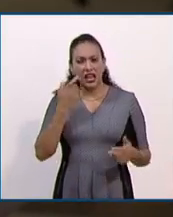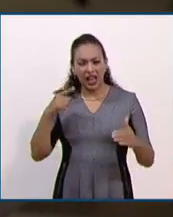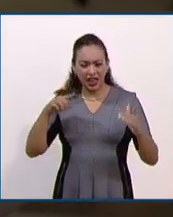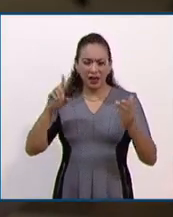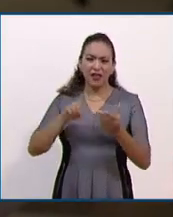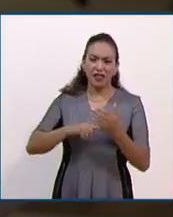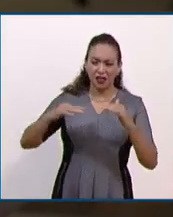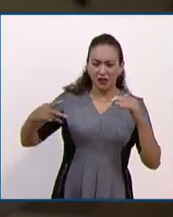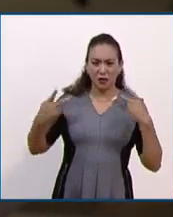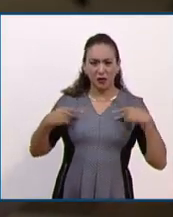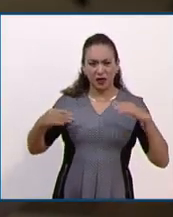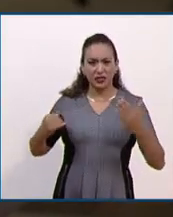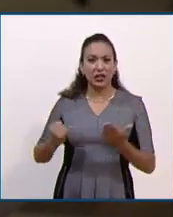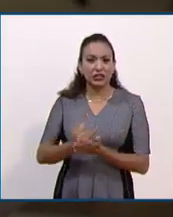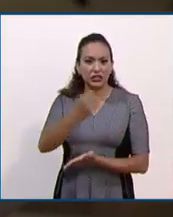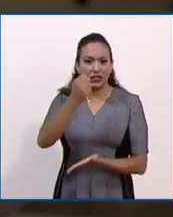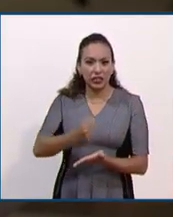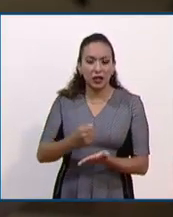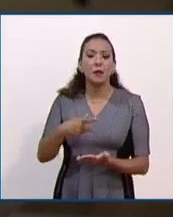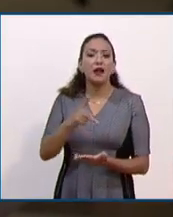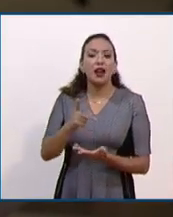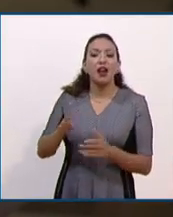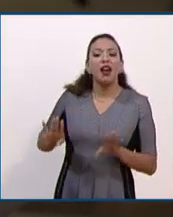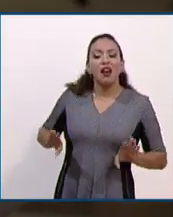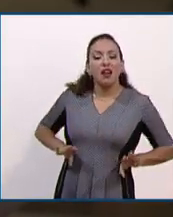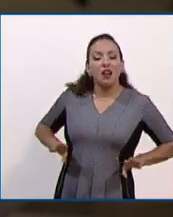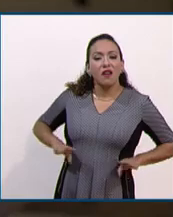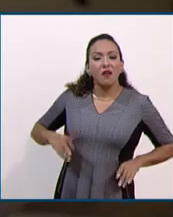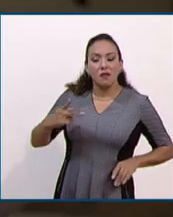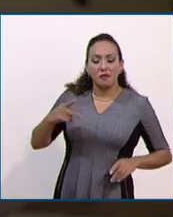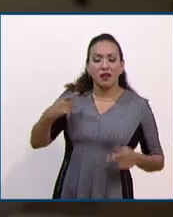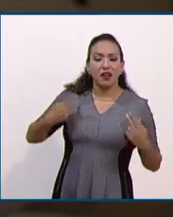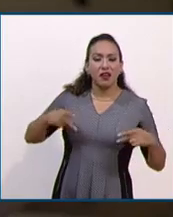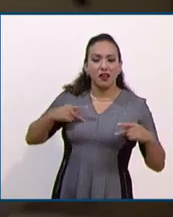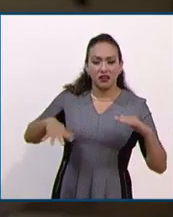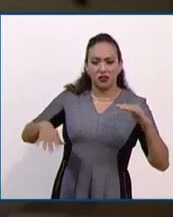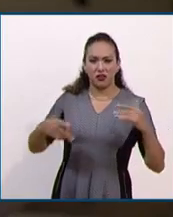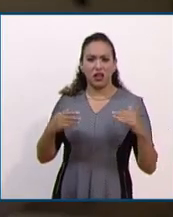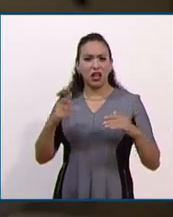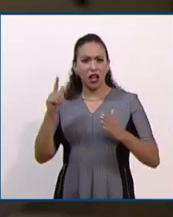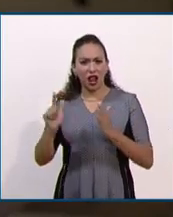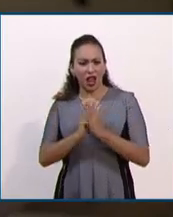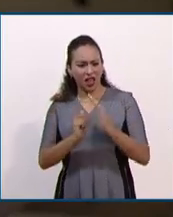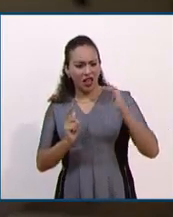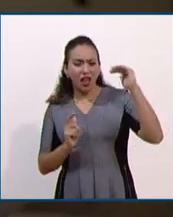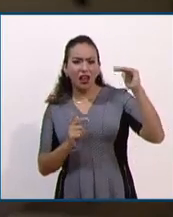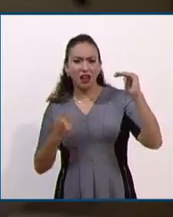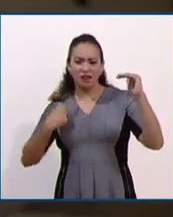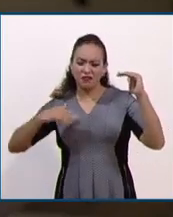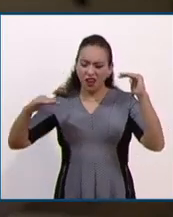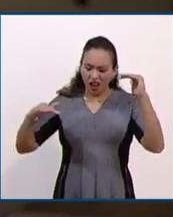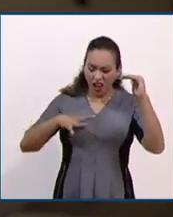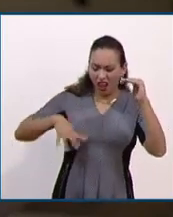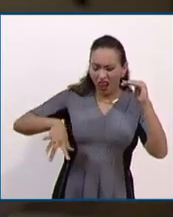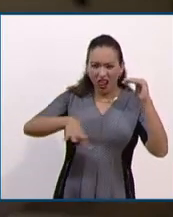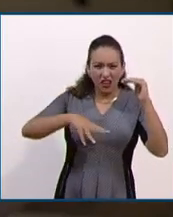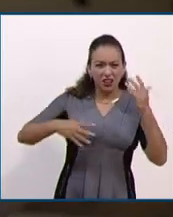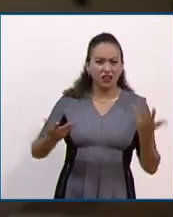en las sentencias. Que la justicia sea torcida bajo la mesa, tras leyes o jurisprudencia